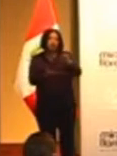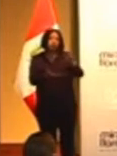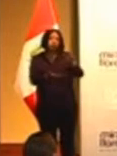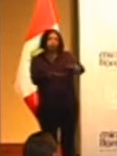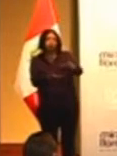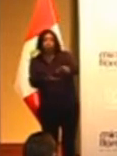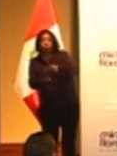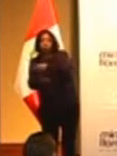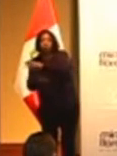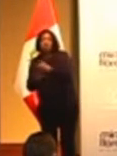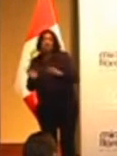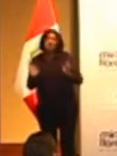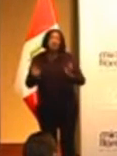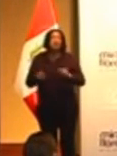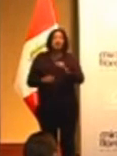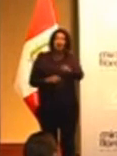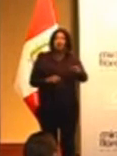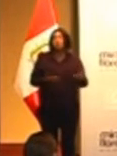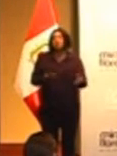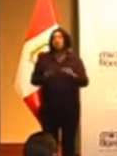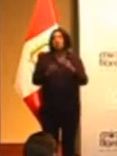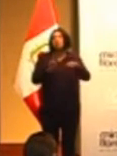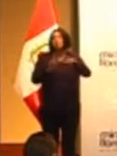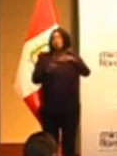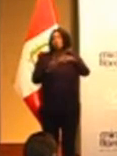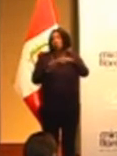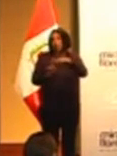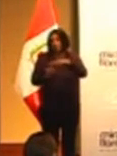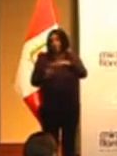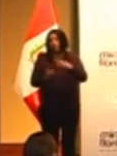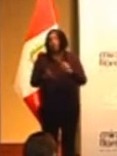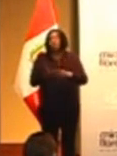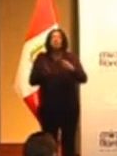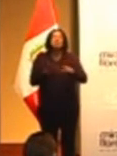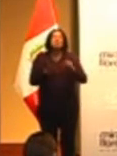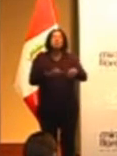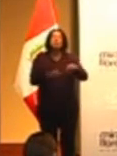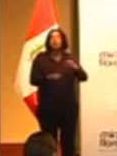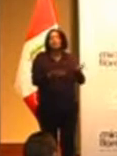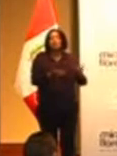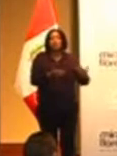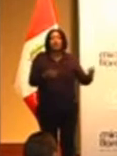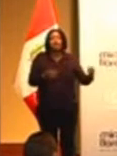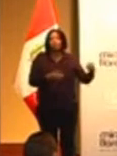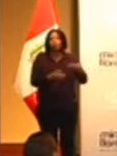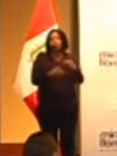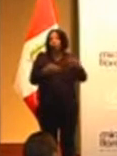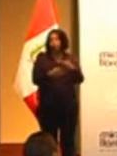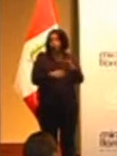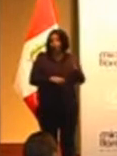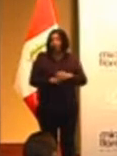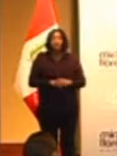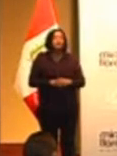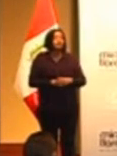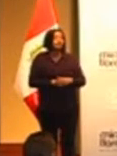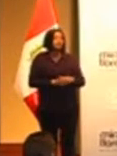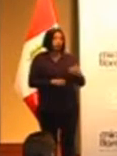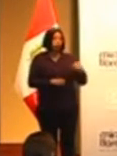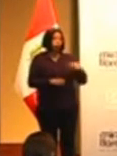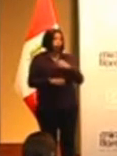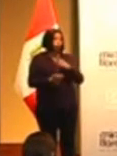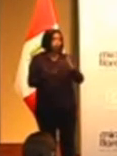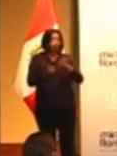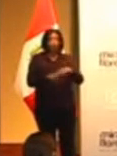que hay. Esto va a ser realmente positivo para lo que es la concepción del transporte, y lo que quisiéramos es que con